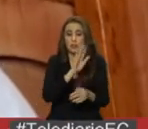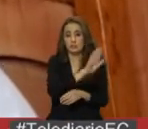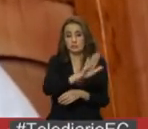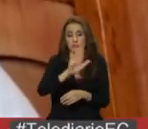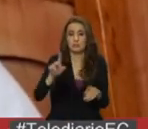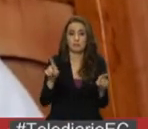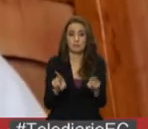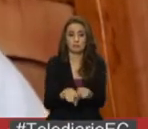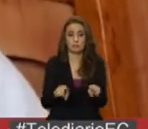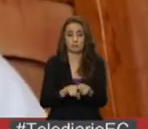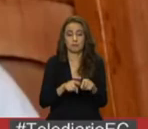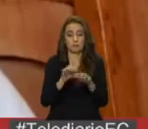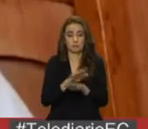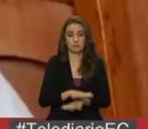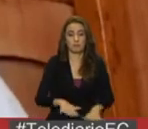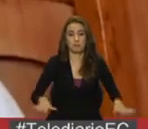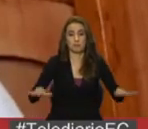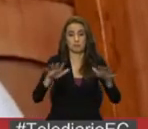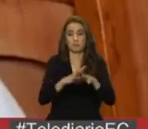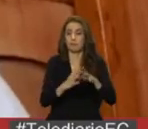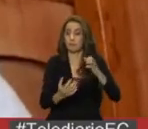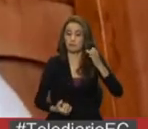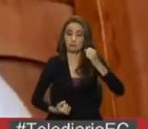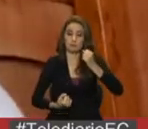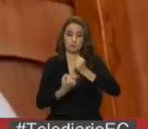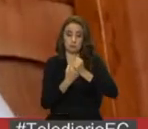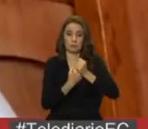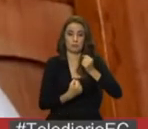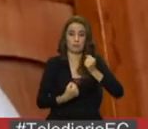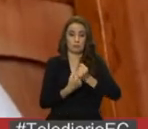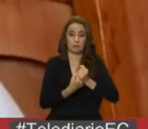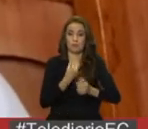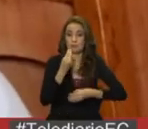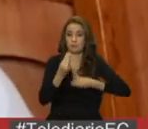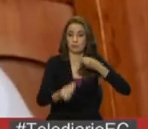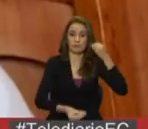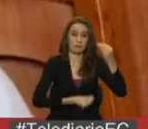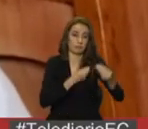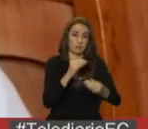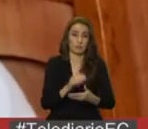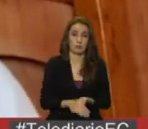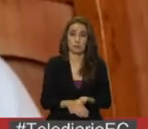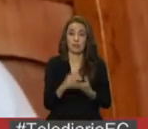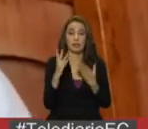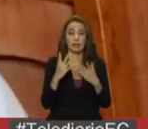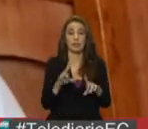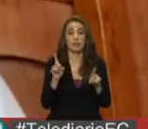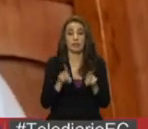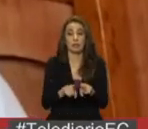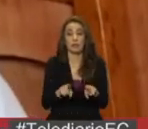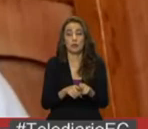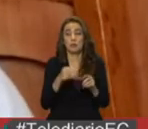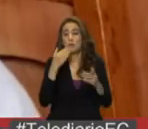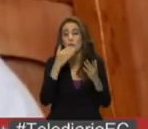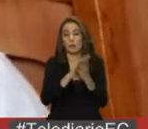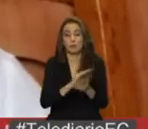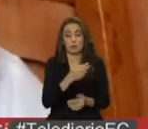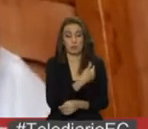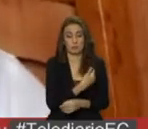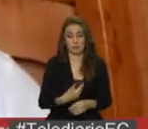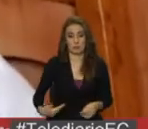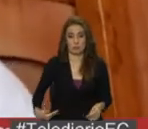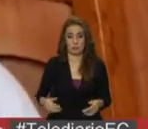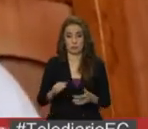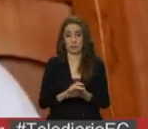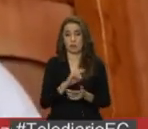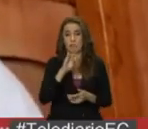los implicados, las cabezas, las que se piden en libertad. En el caso del señor Bucaram podría haber un sentido,